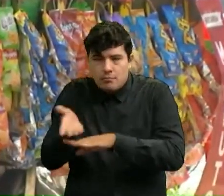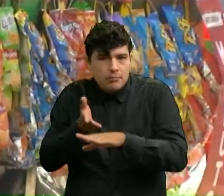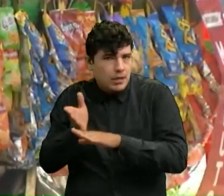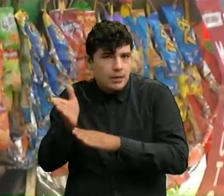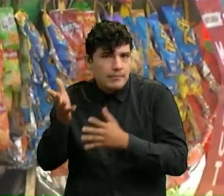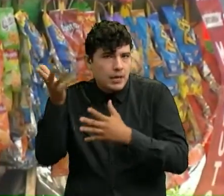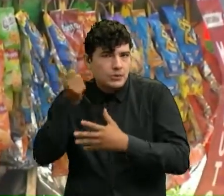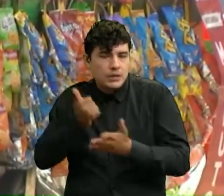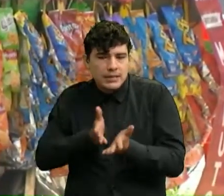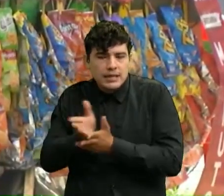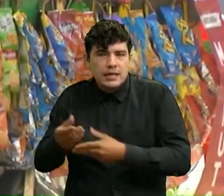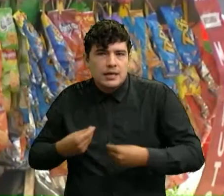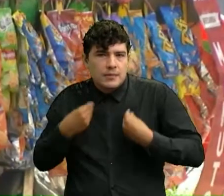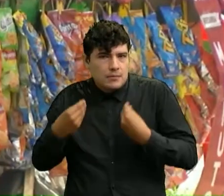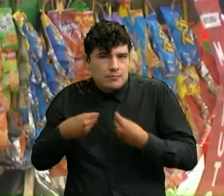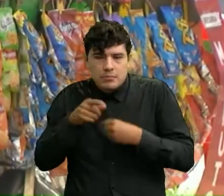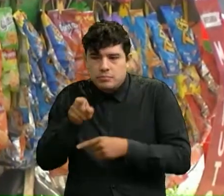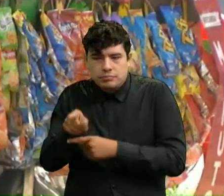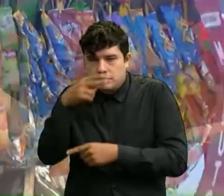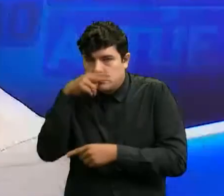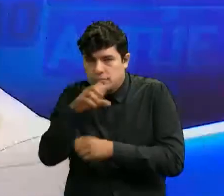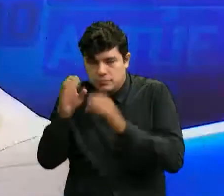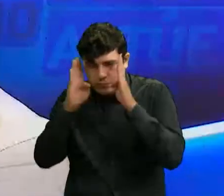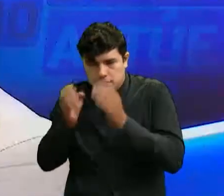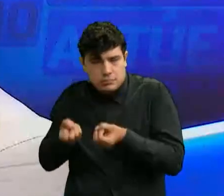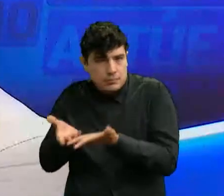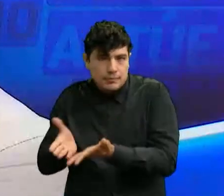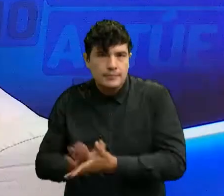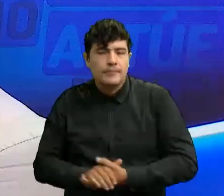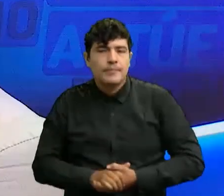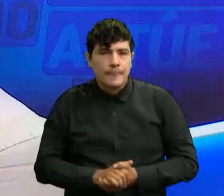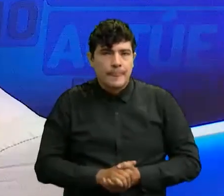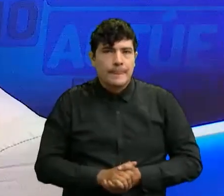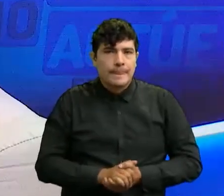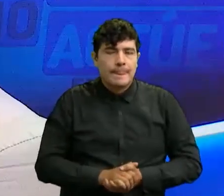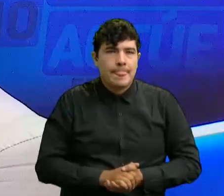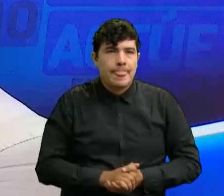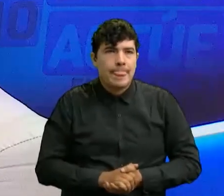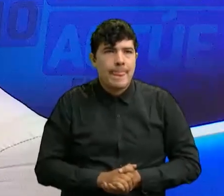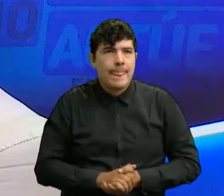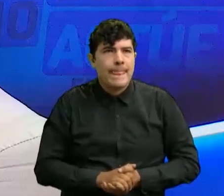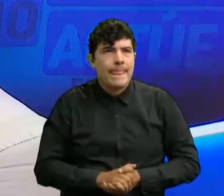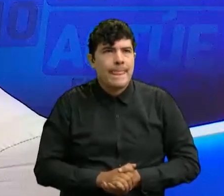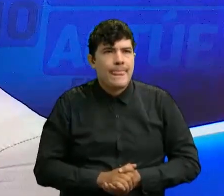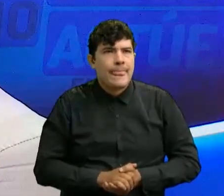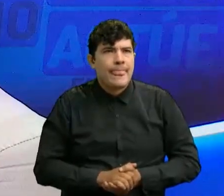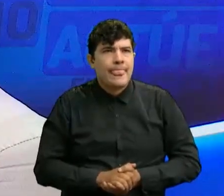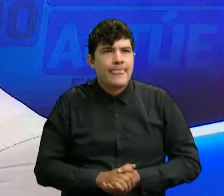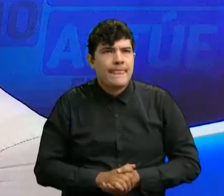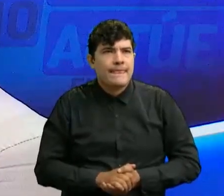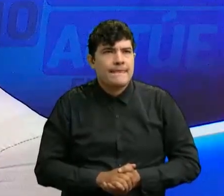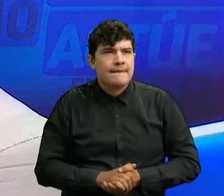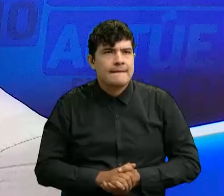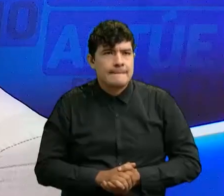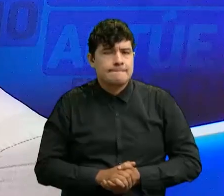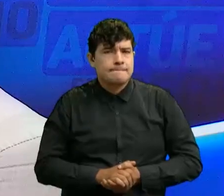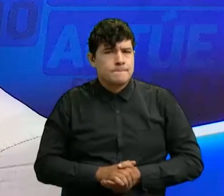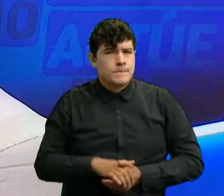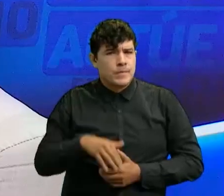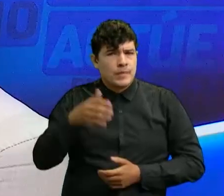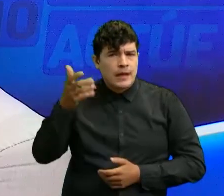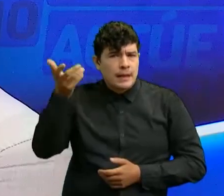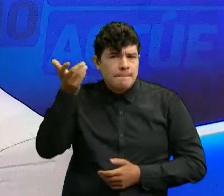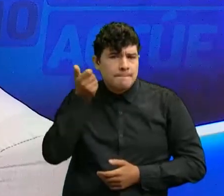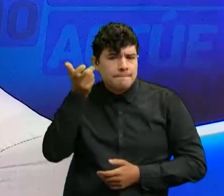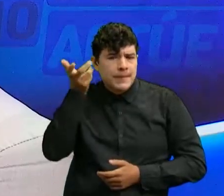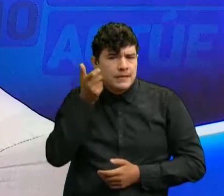Abogado, pero mientras tanto, esta pensión o esto no lo podría reclamar la madre del joven